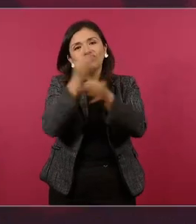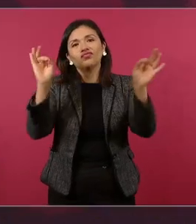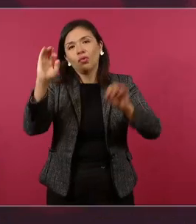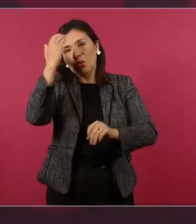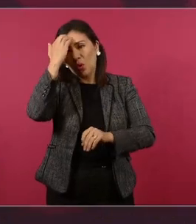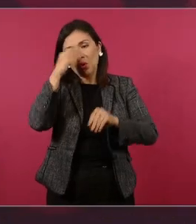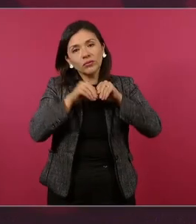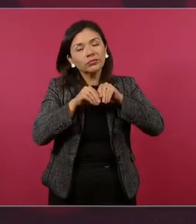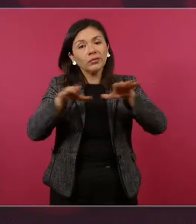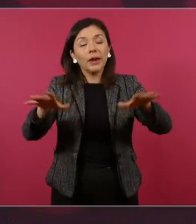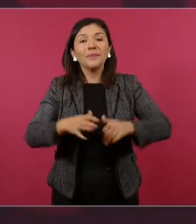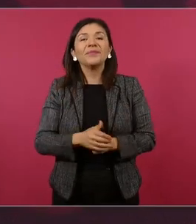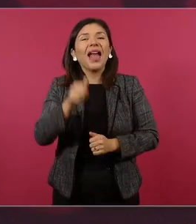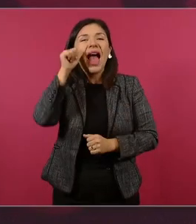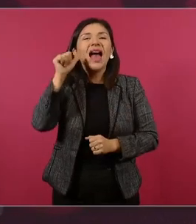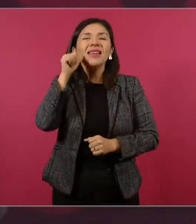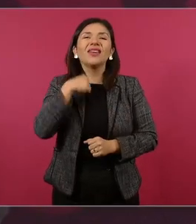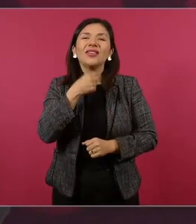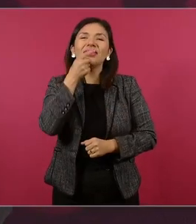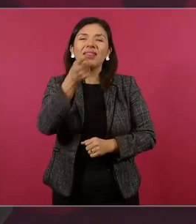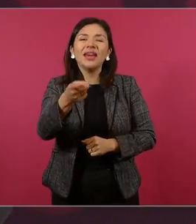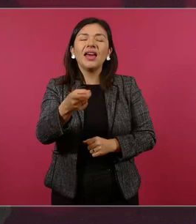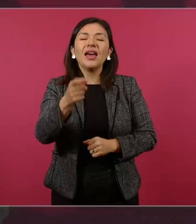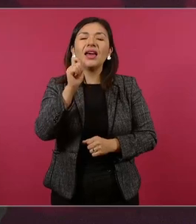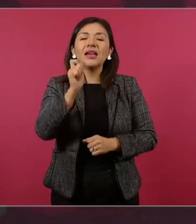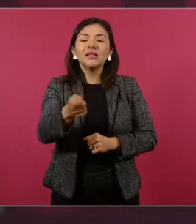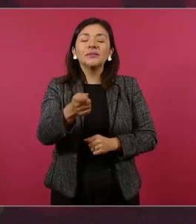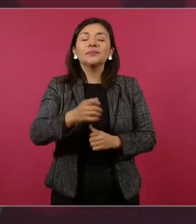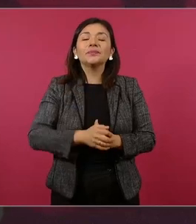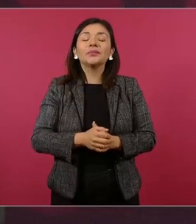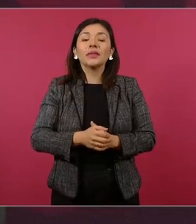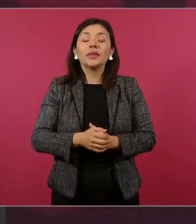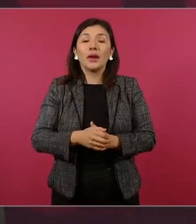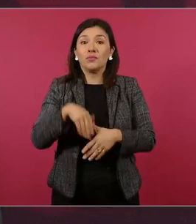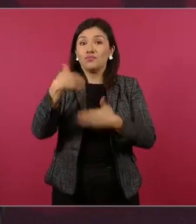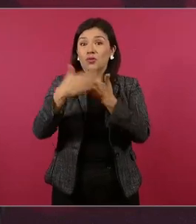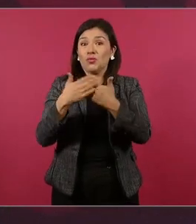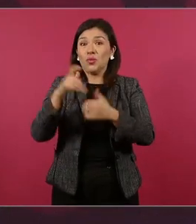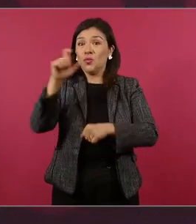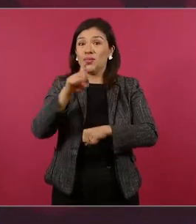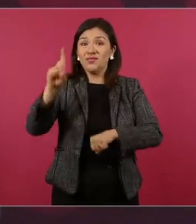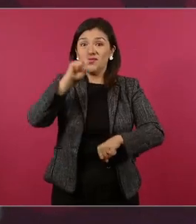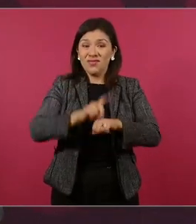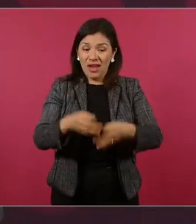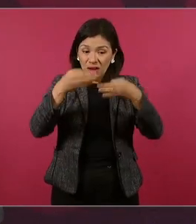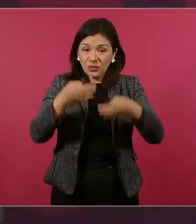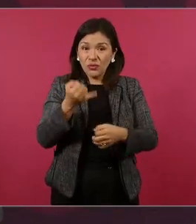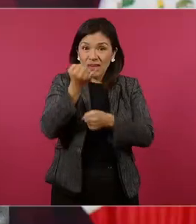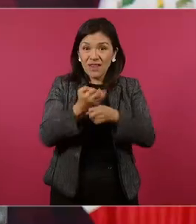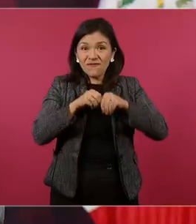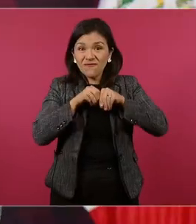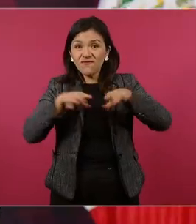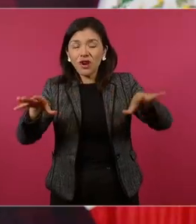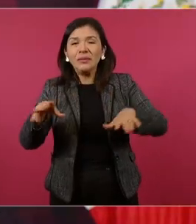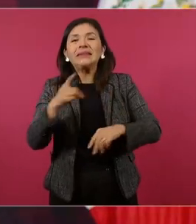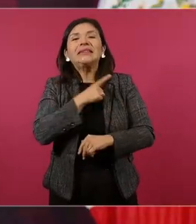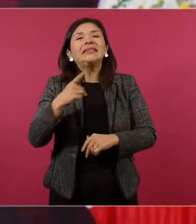les decía yo ayer que en el informe pues tiene uno que eh